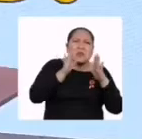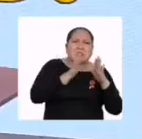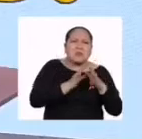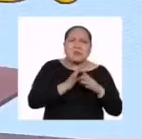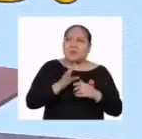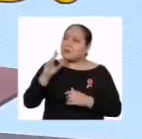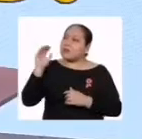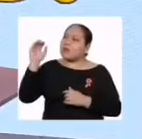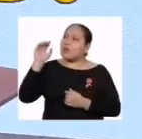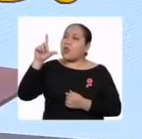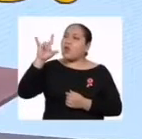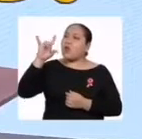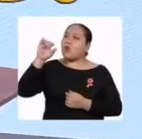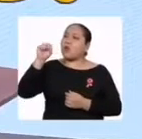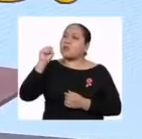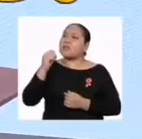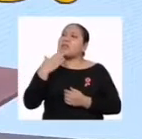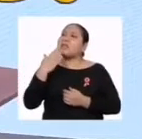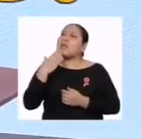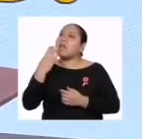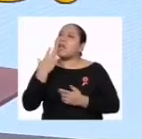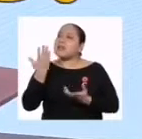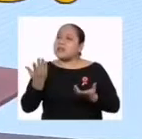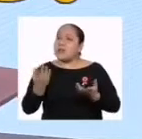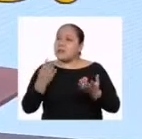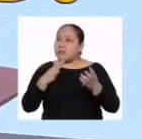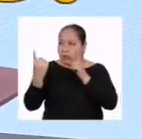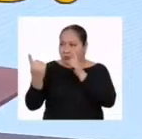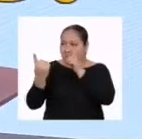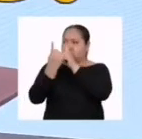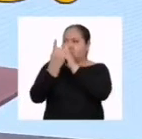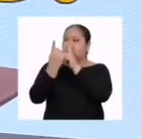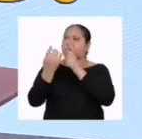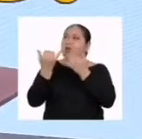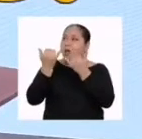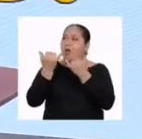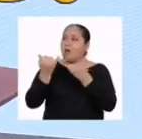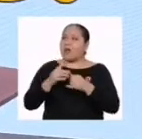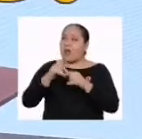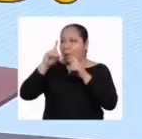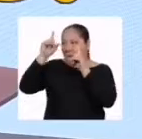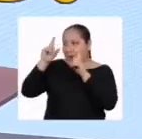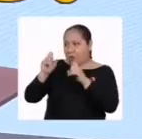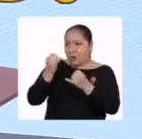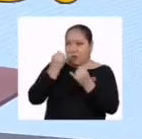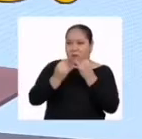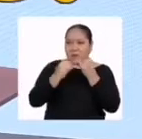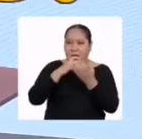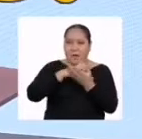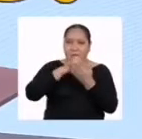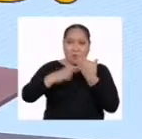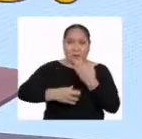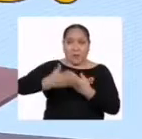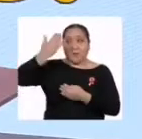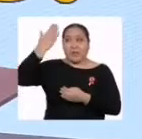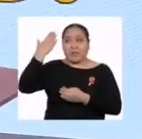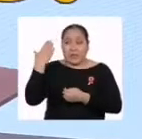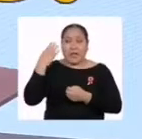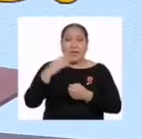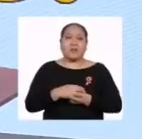Señor Luis, gracias por estar hoy con nosotras y nosotros. La pregunta que teníamos al final del programa de la vez pasada